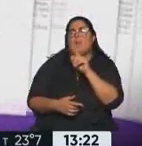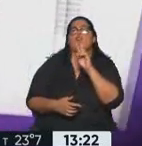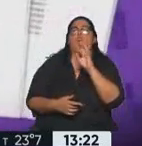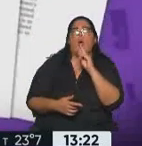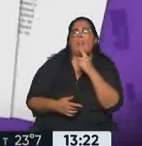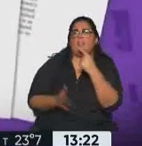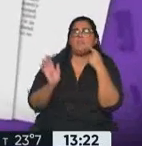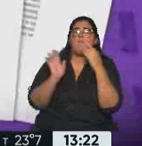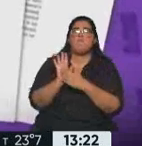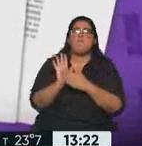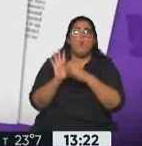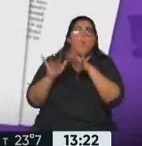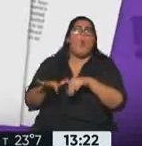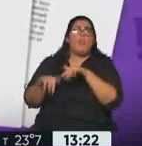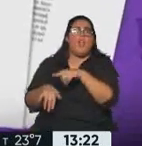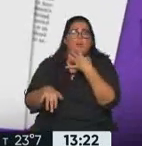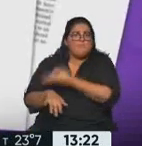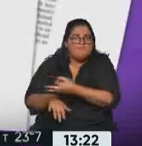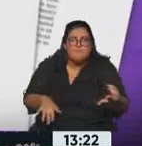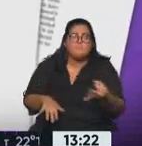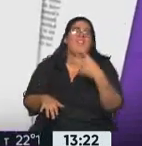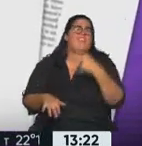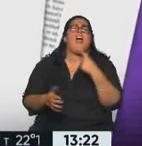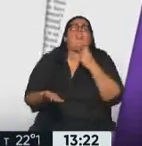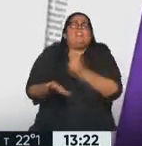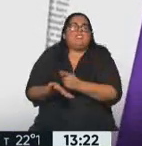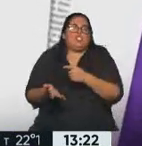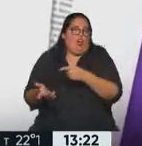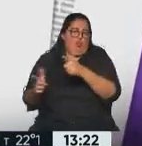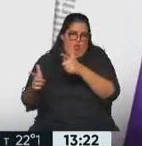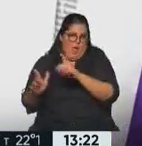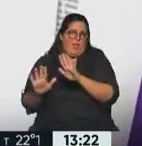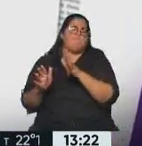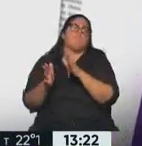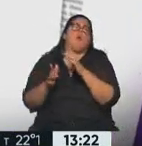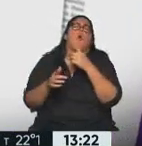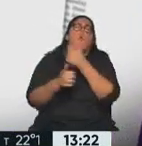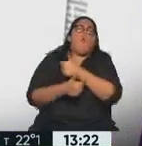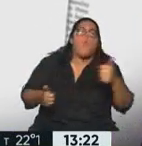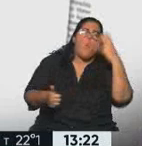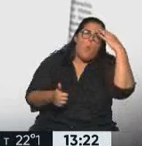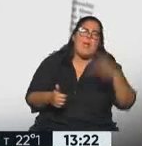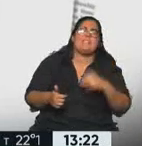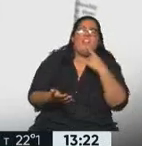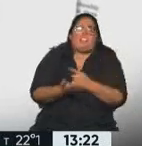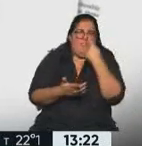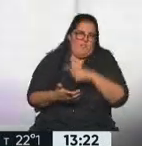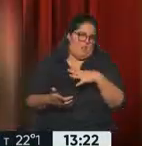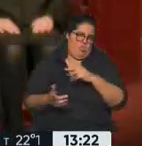del borrador, aunque aclaró que no representa una decisión tomada ni la posición final de los jueces integrantes del organismo.